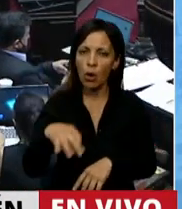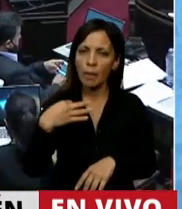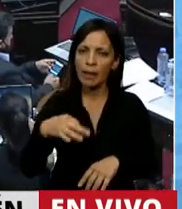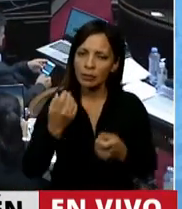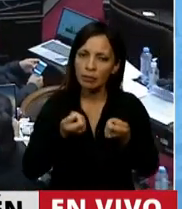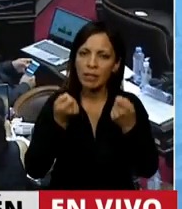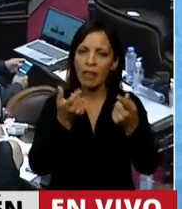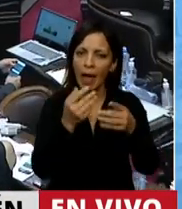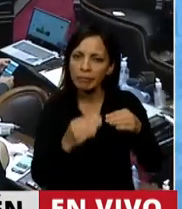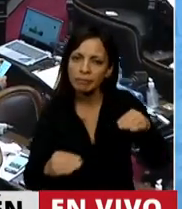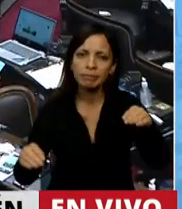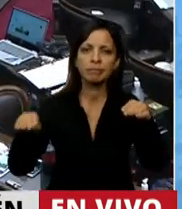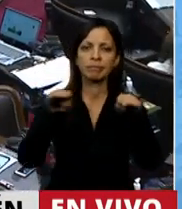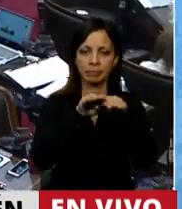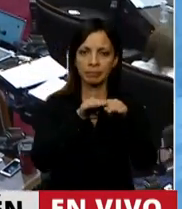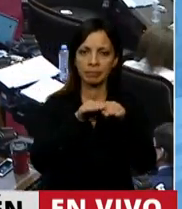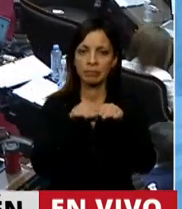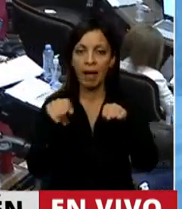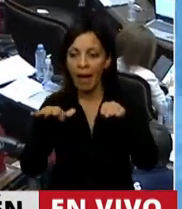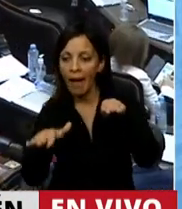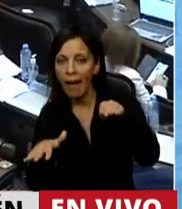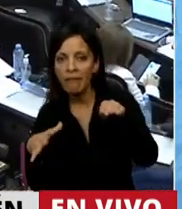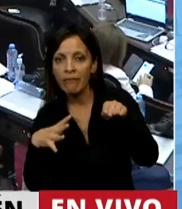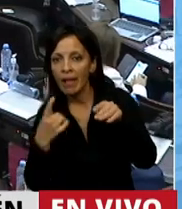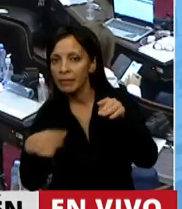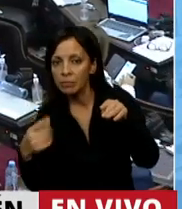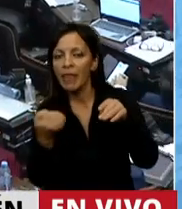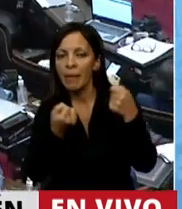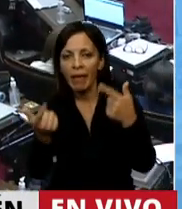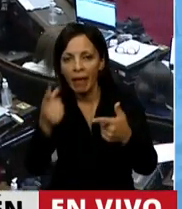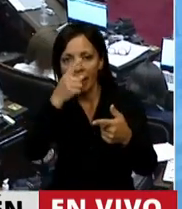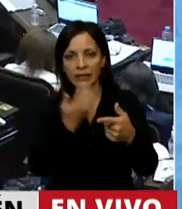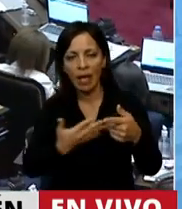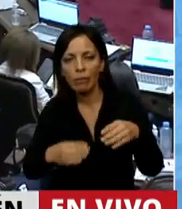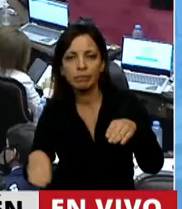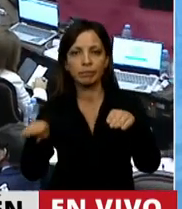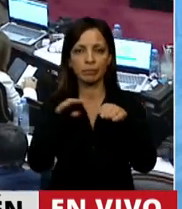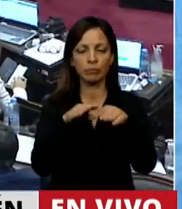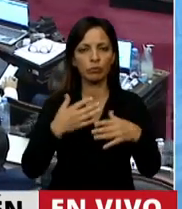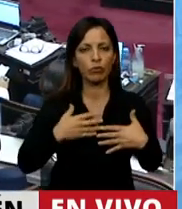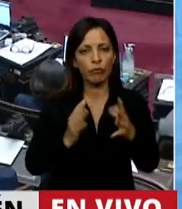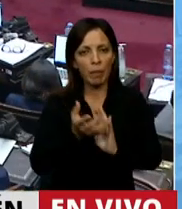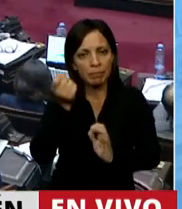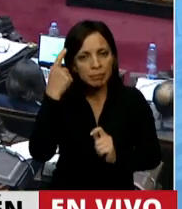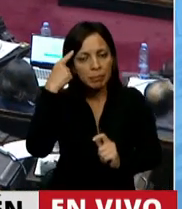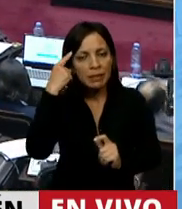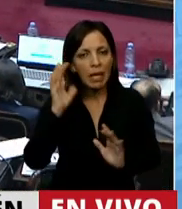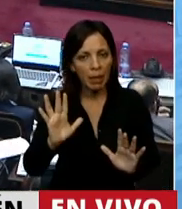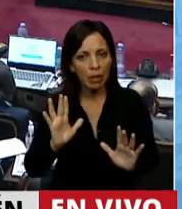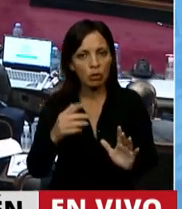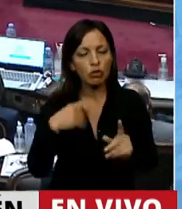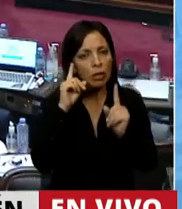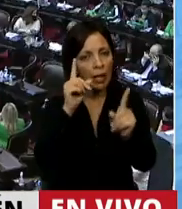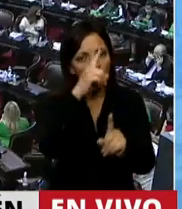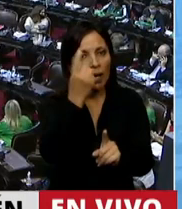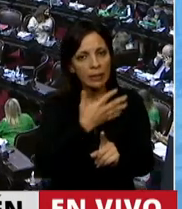la igualdad de oportunidades allí donde no las hay. Por mis convicciones, creo y defiendo al Estado que acompaña,